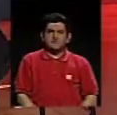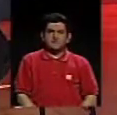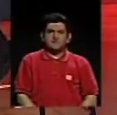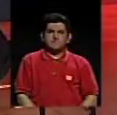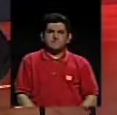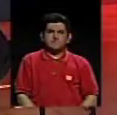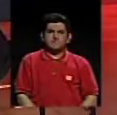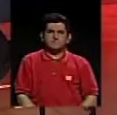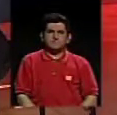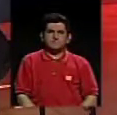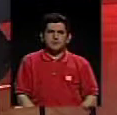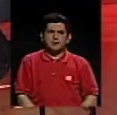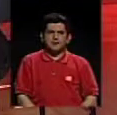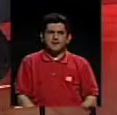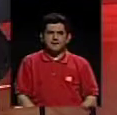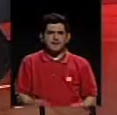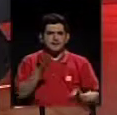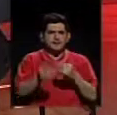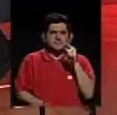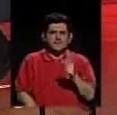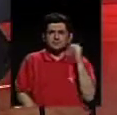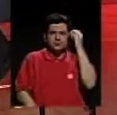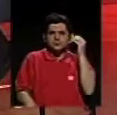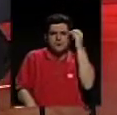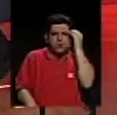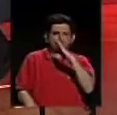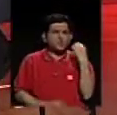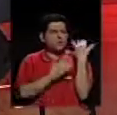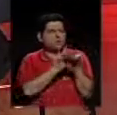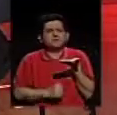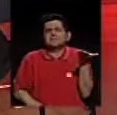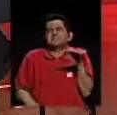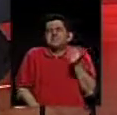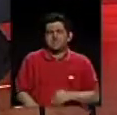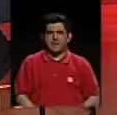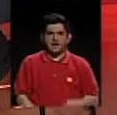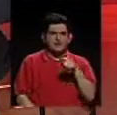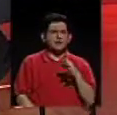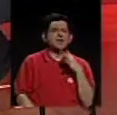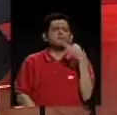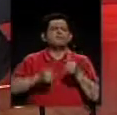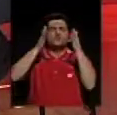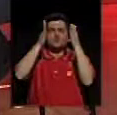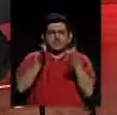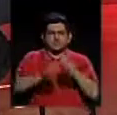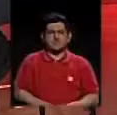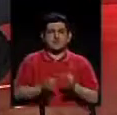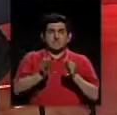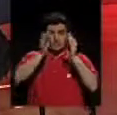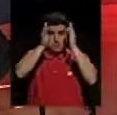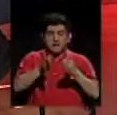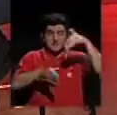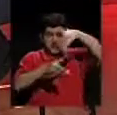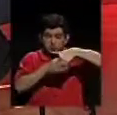¿qué impresión le deja y qué expectativas tendría de esos próximos candidatos o esos próximos magistrados que lleguen a